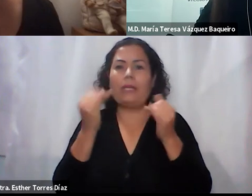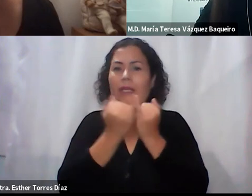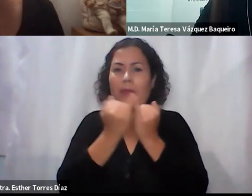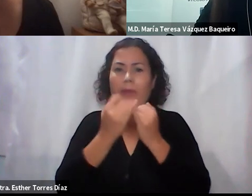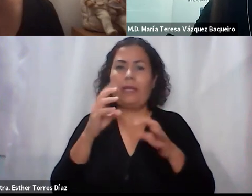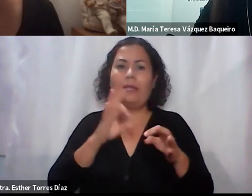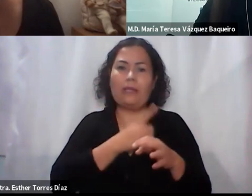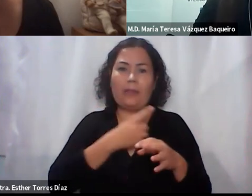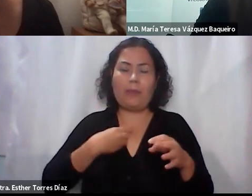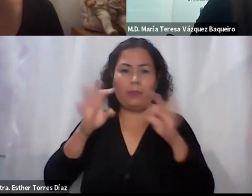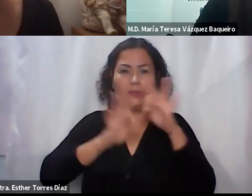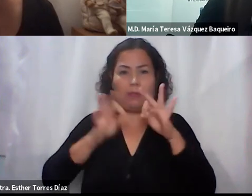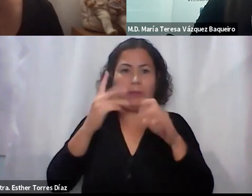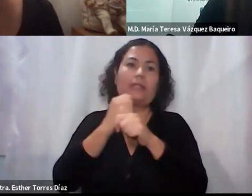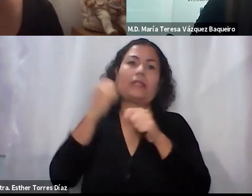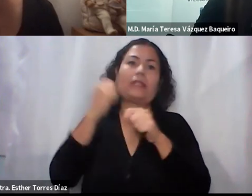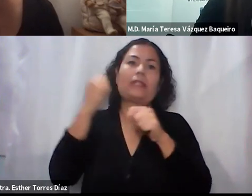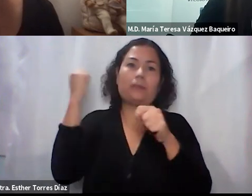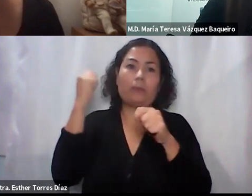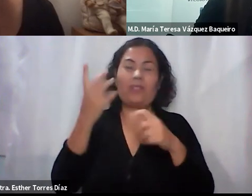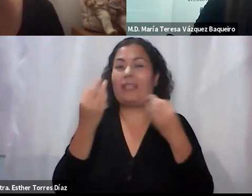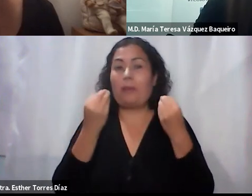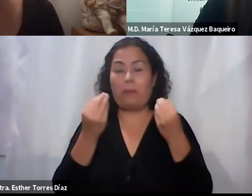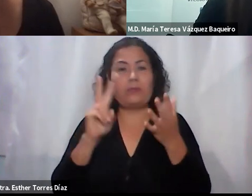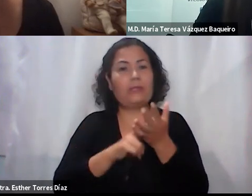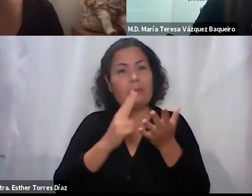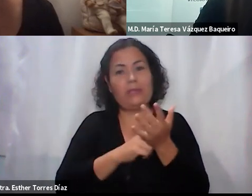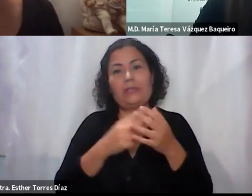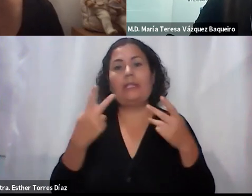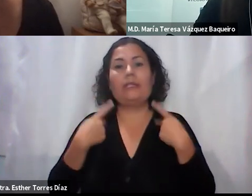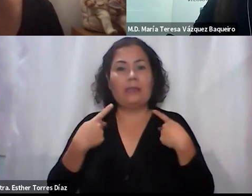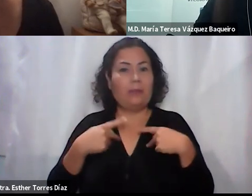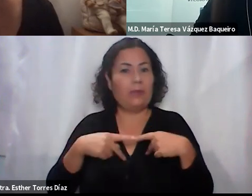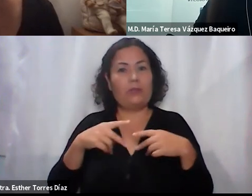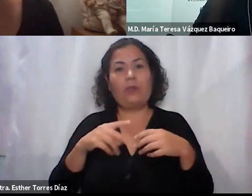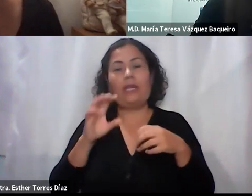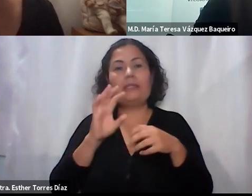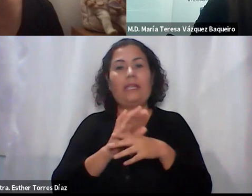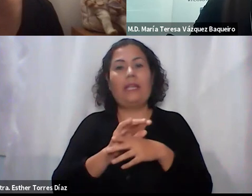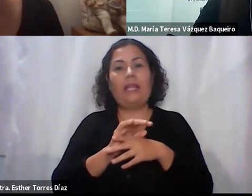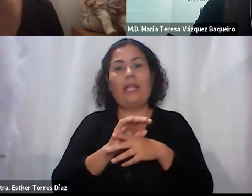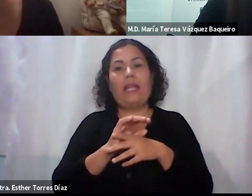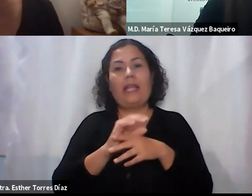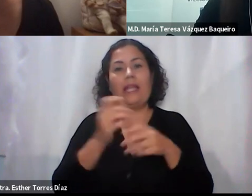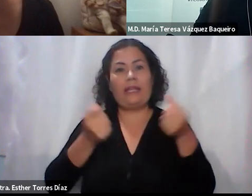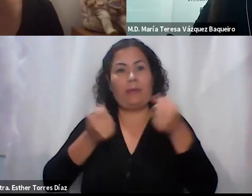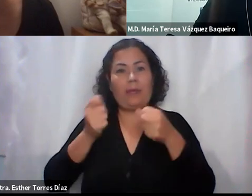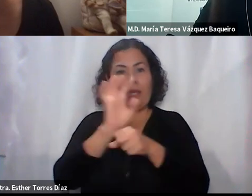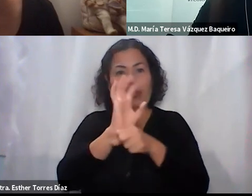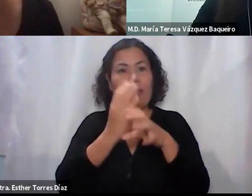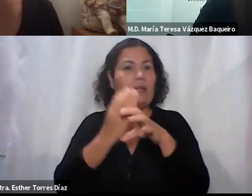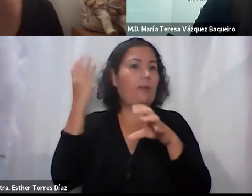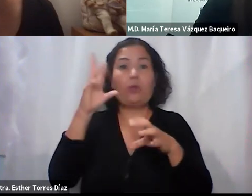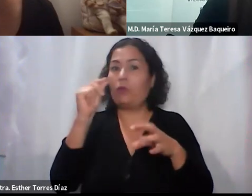transporte porque muchas veces pues los choferes no respetan al usuario con alguna discapacidad en